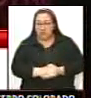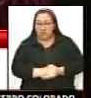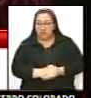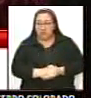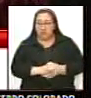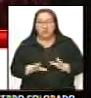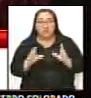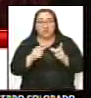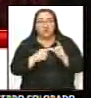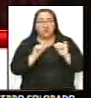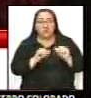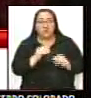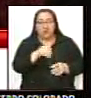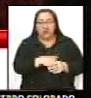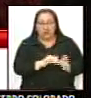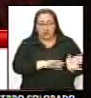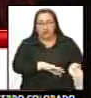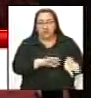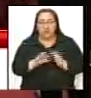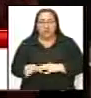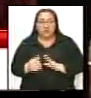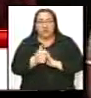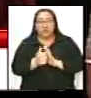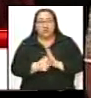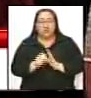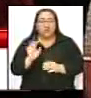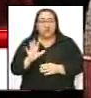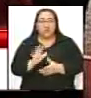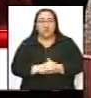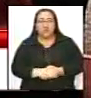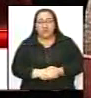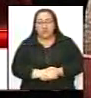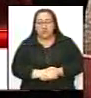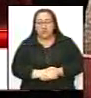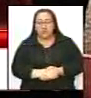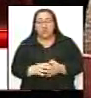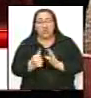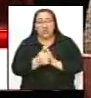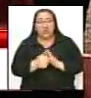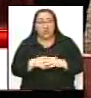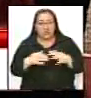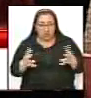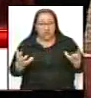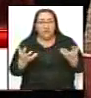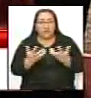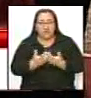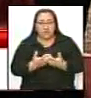Ninguno, queda también al voto. Entonces, pasamos al artículo quinto, que también es un artículo consensuado.